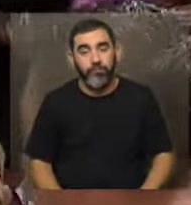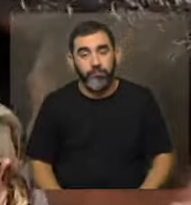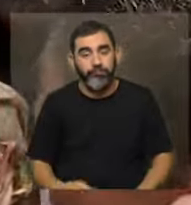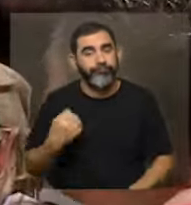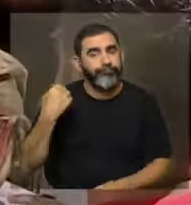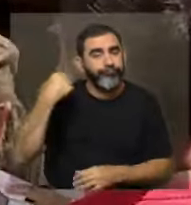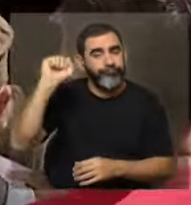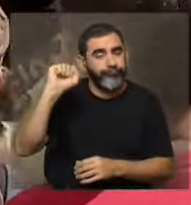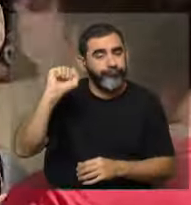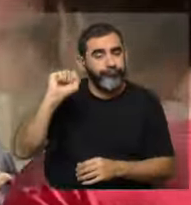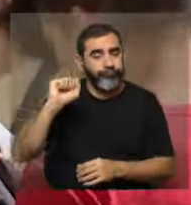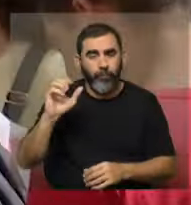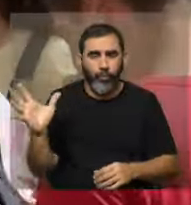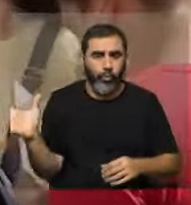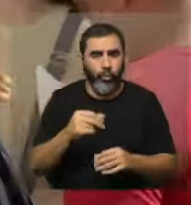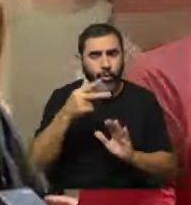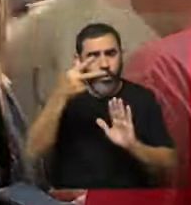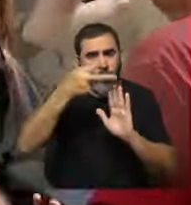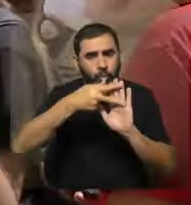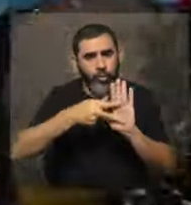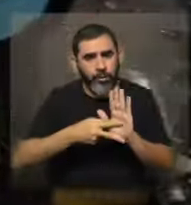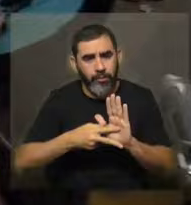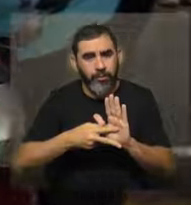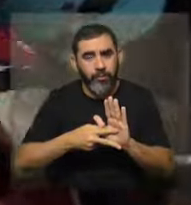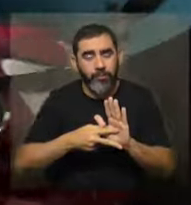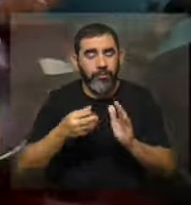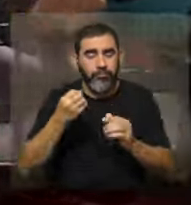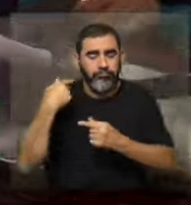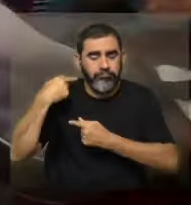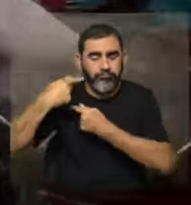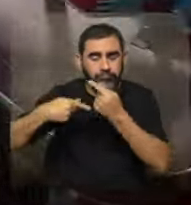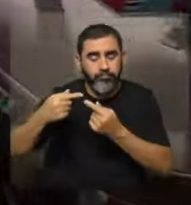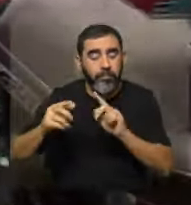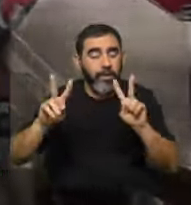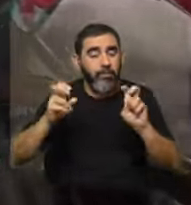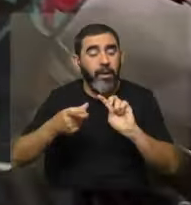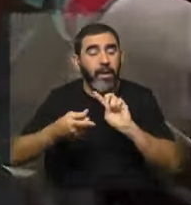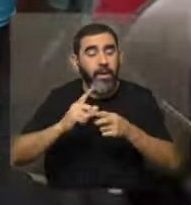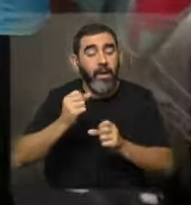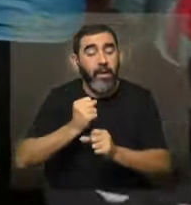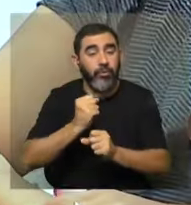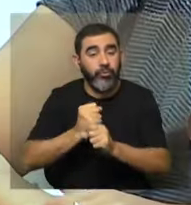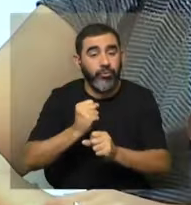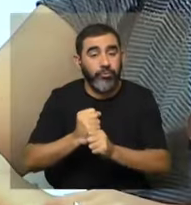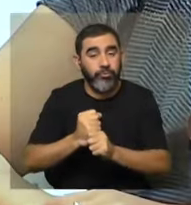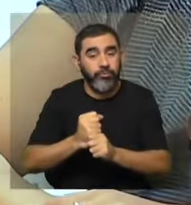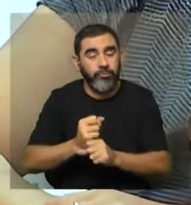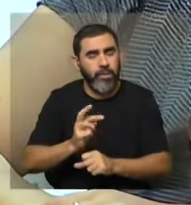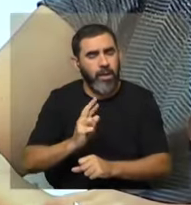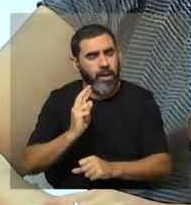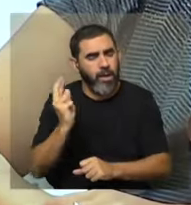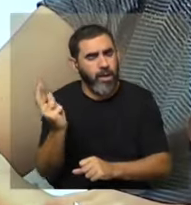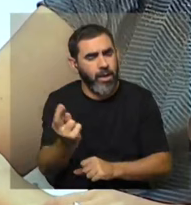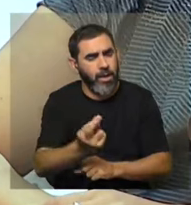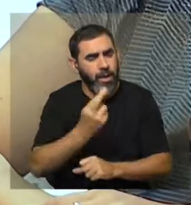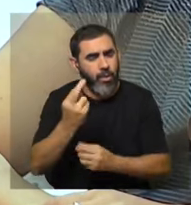arriba toda la la normativa vigente Y nuestras mejores tradiciones en materia de de relaciones laborales llama poderosamente la